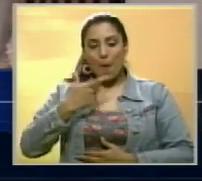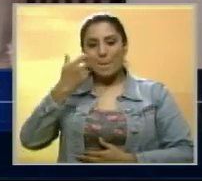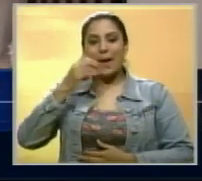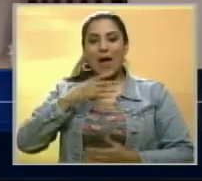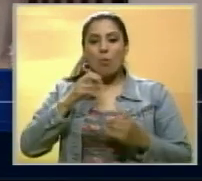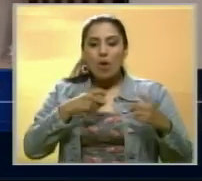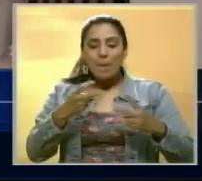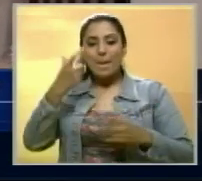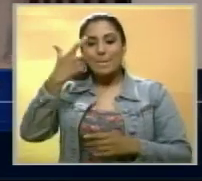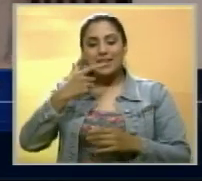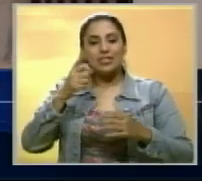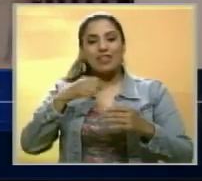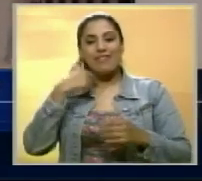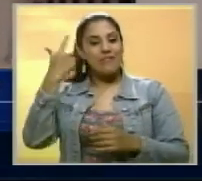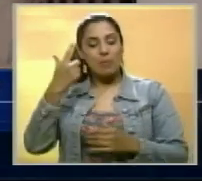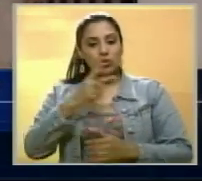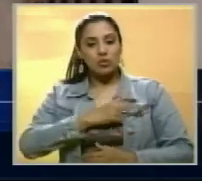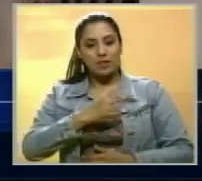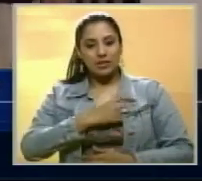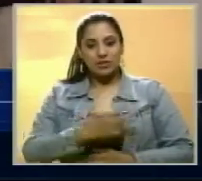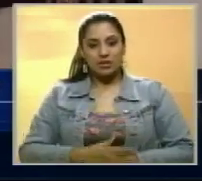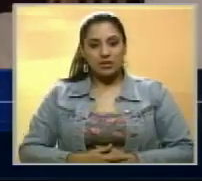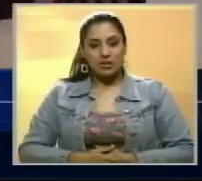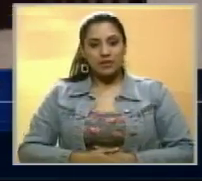esta superproducción de Venevisión.